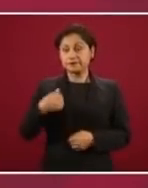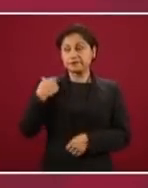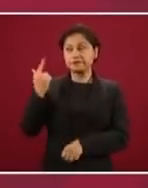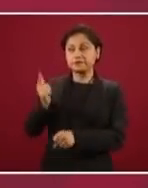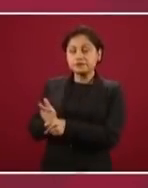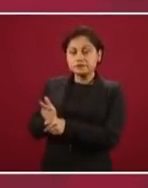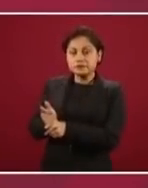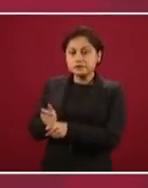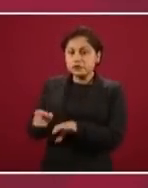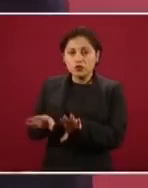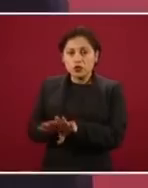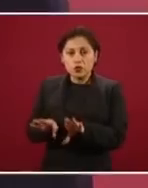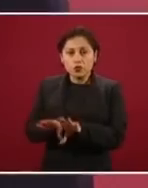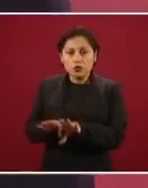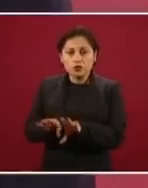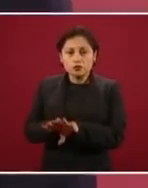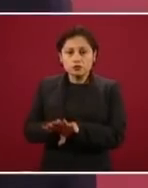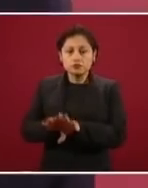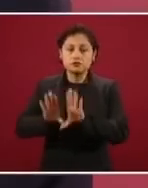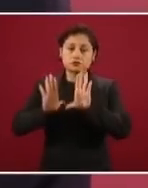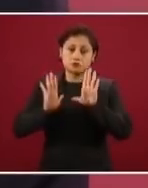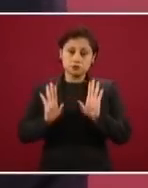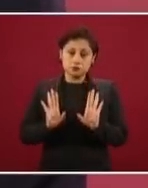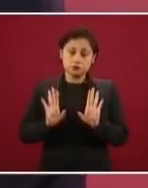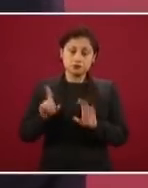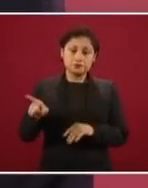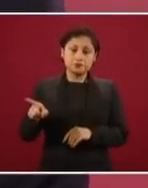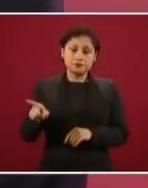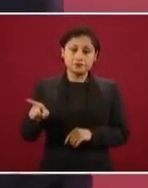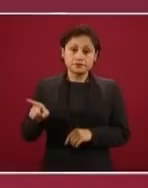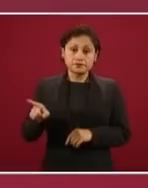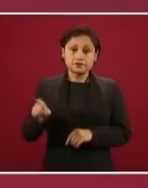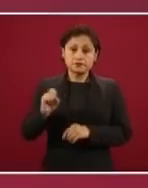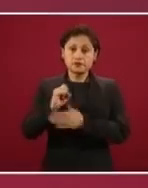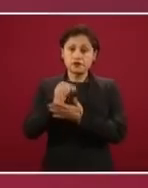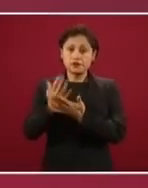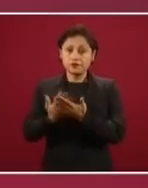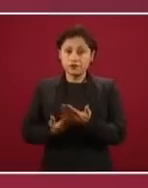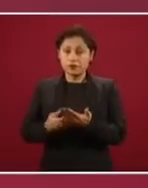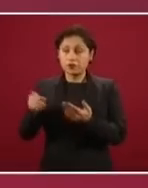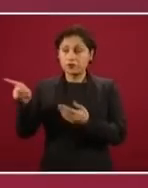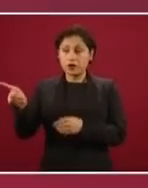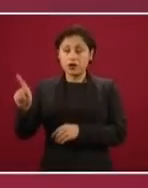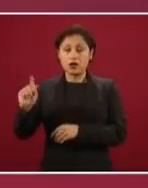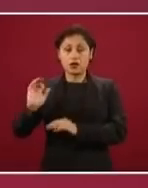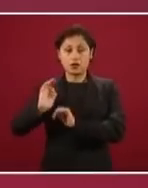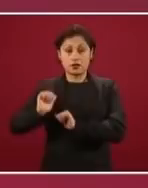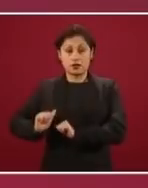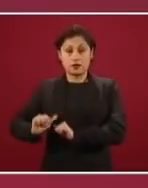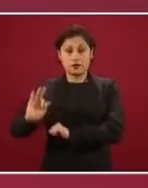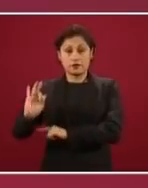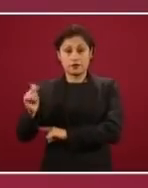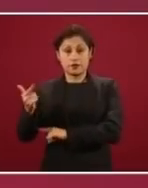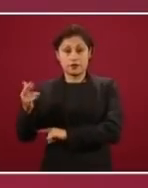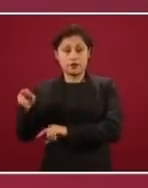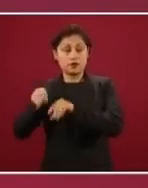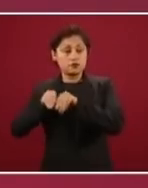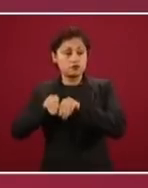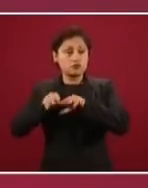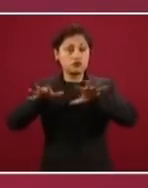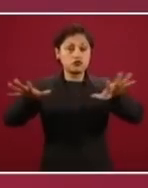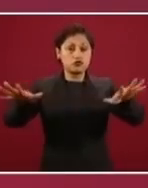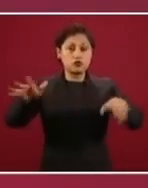partir de lo que informa a todos los mexicanos la fiscalía